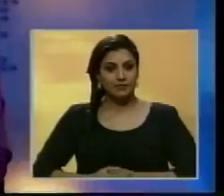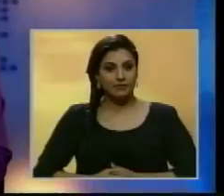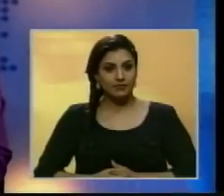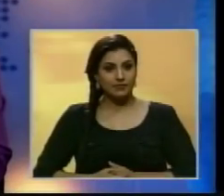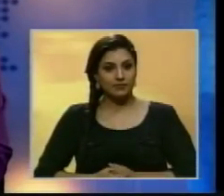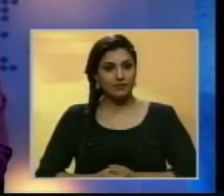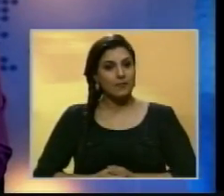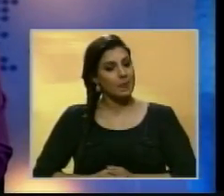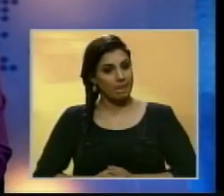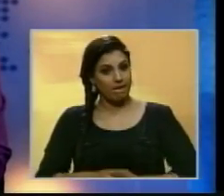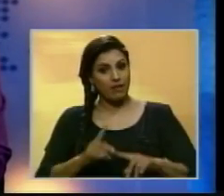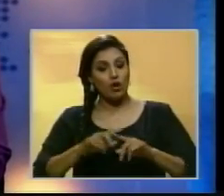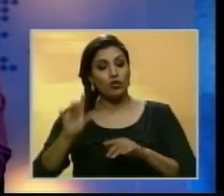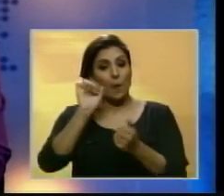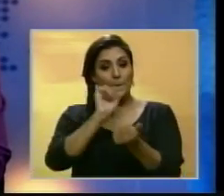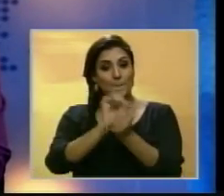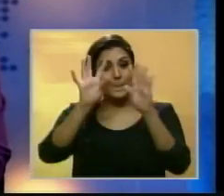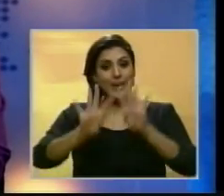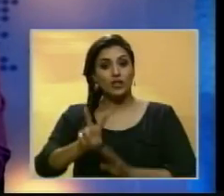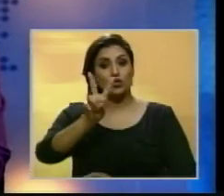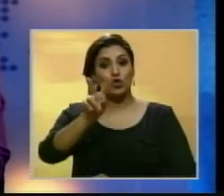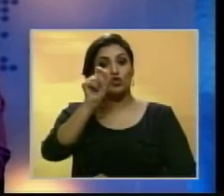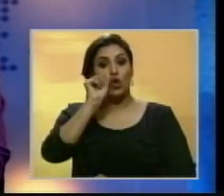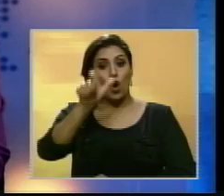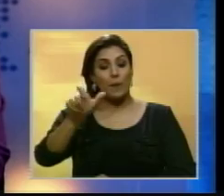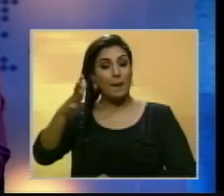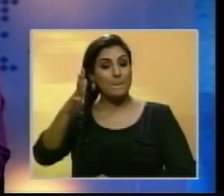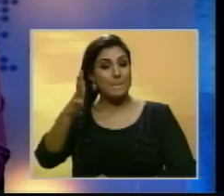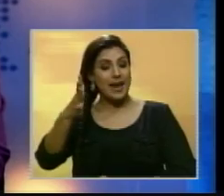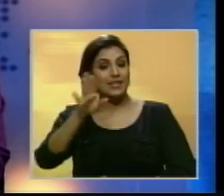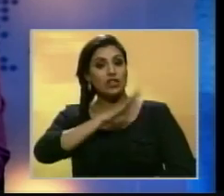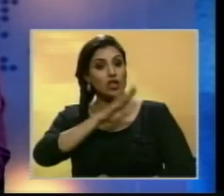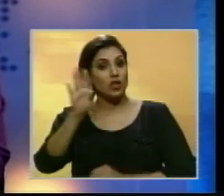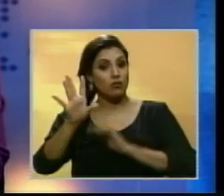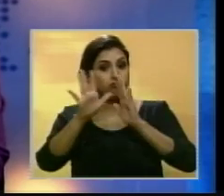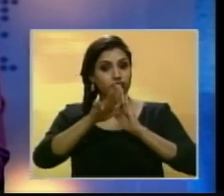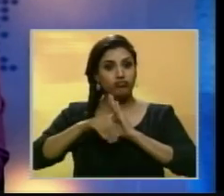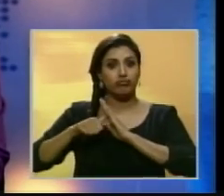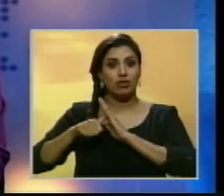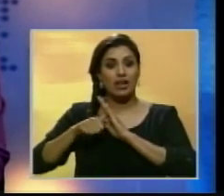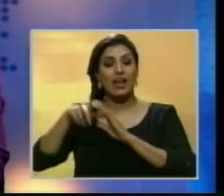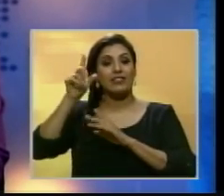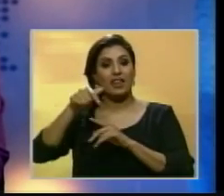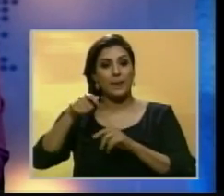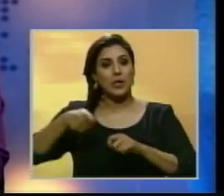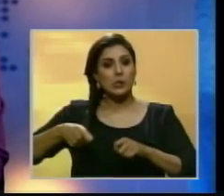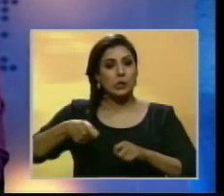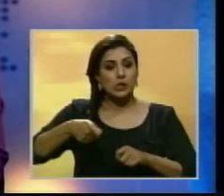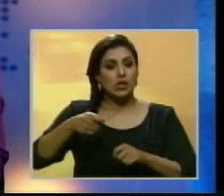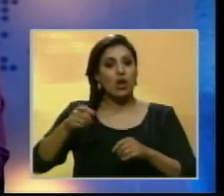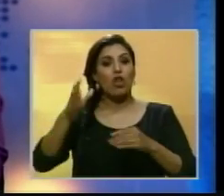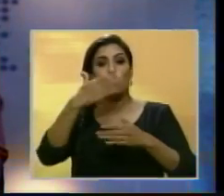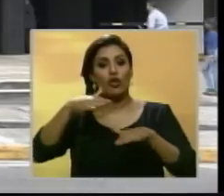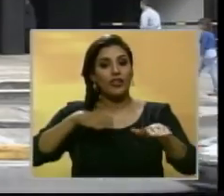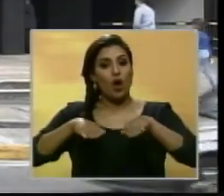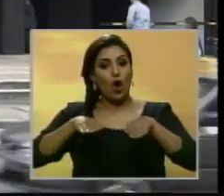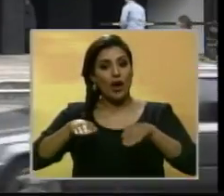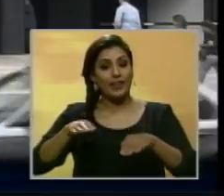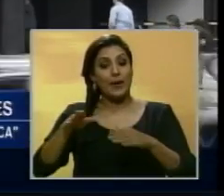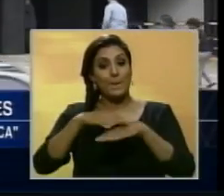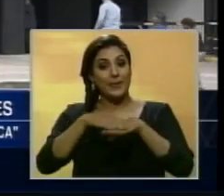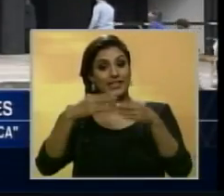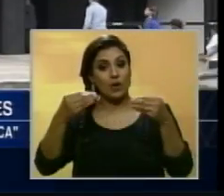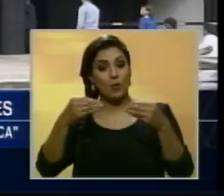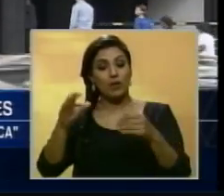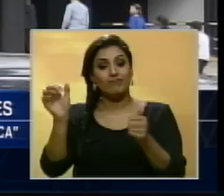Venevisión. Privan de libertad a 2 hombres por presunta legitimación de capitales e instigación pública en Cojedes. El Ministerio